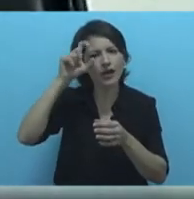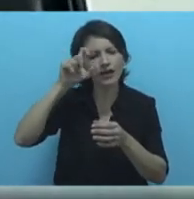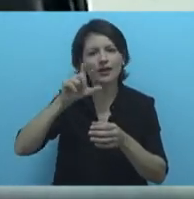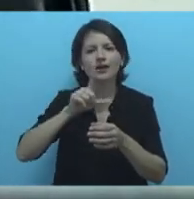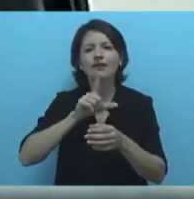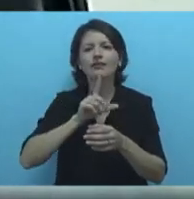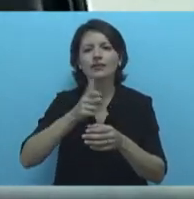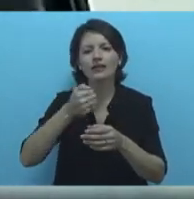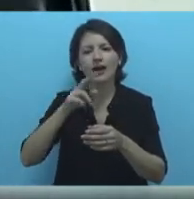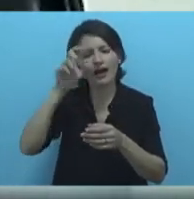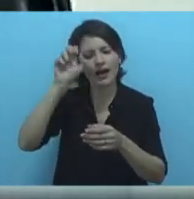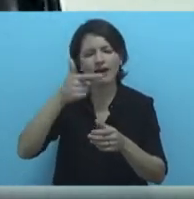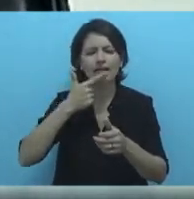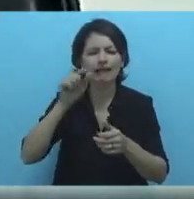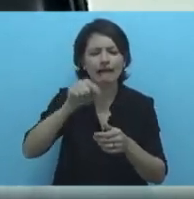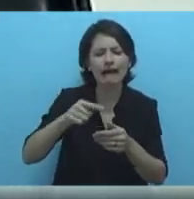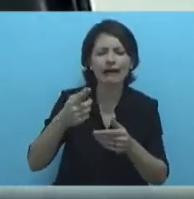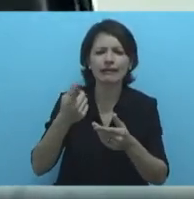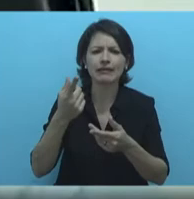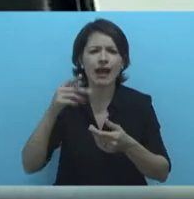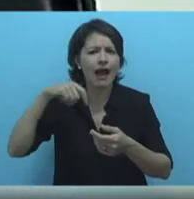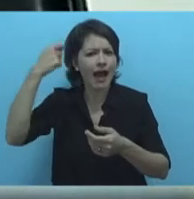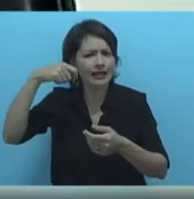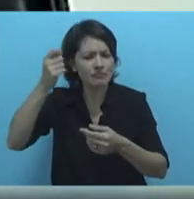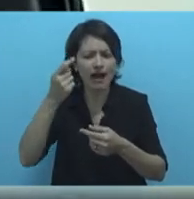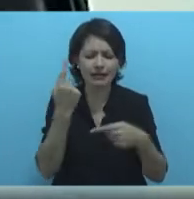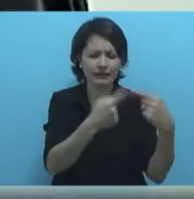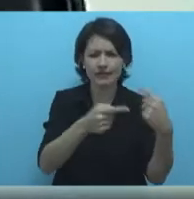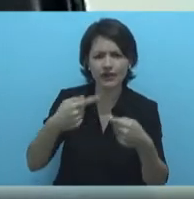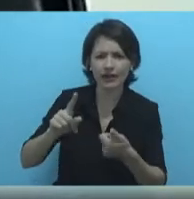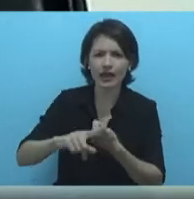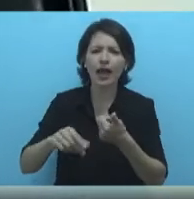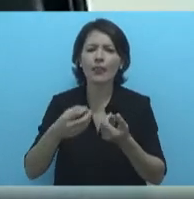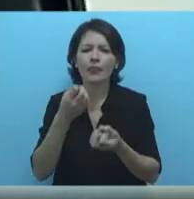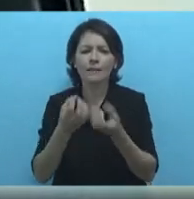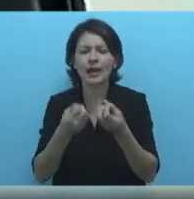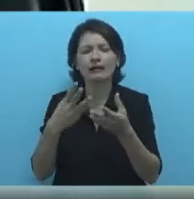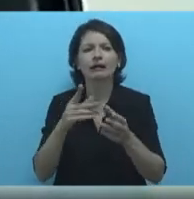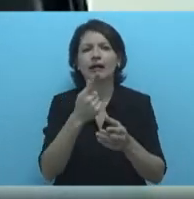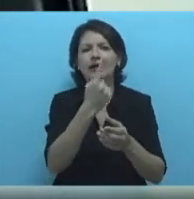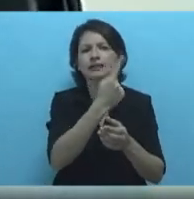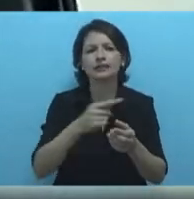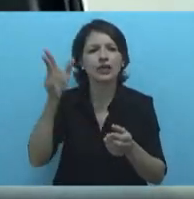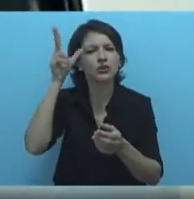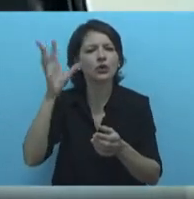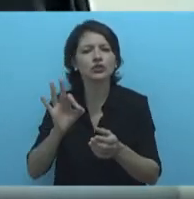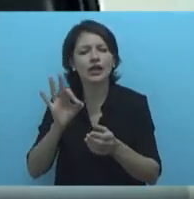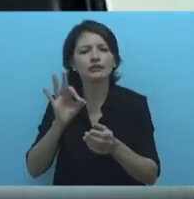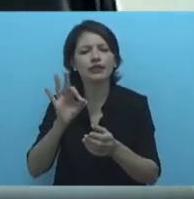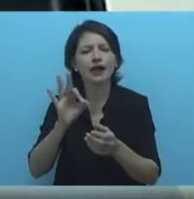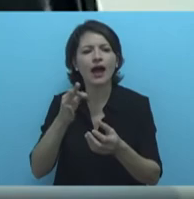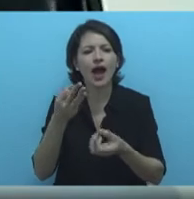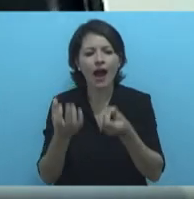con más de 180 especies vegetales más de 100